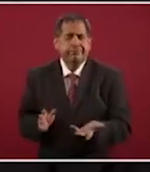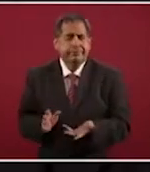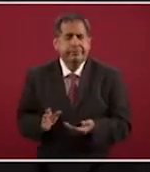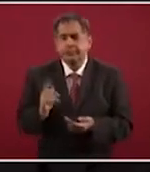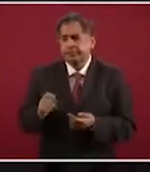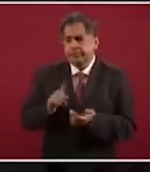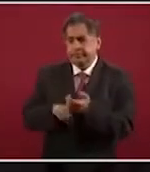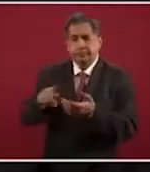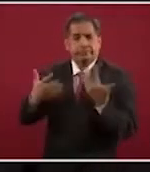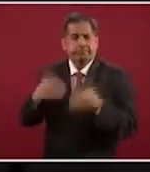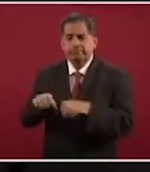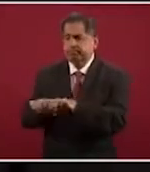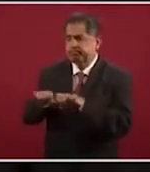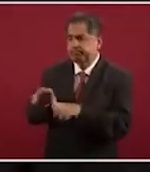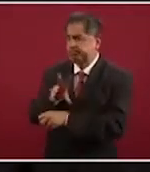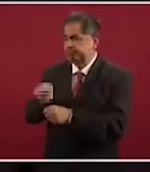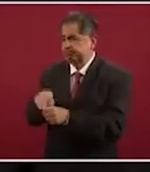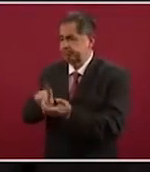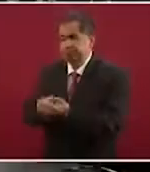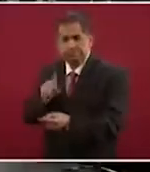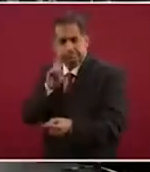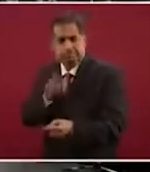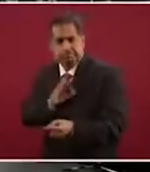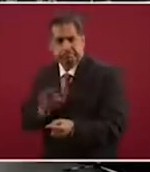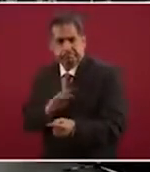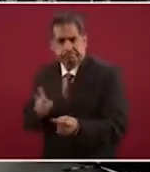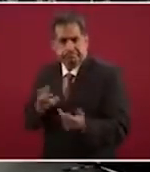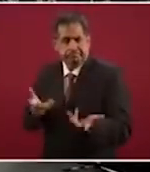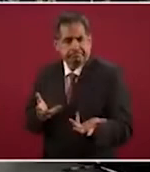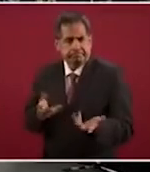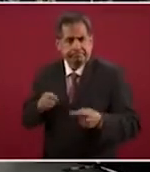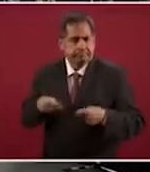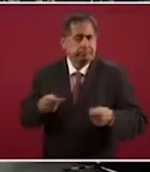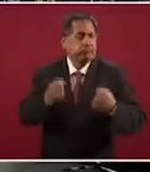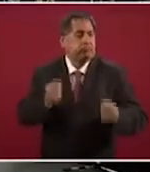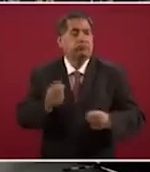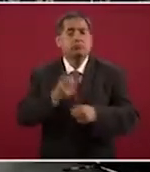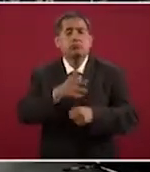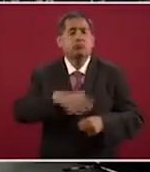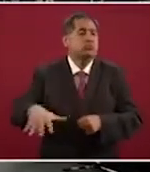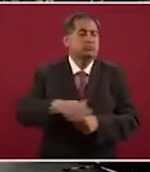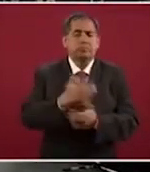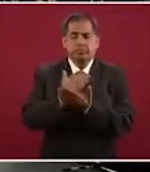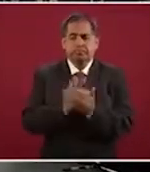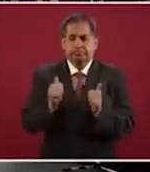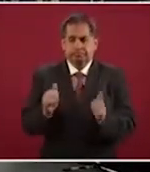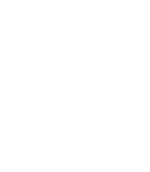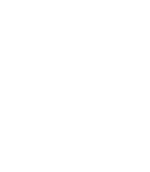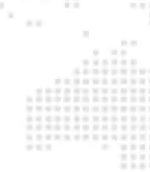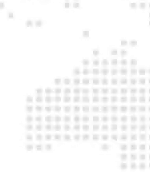tiene el equipo para dar seguridad en los puertos. Gracias.